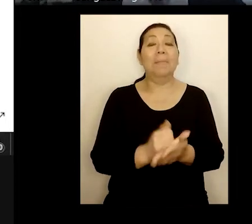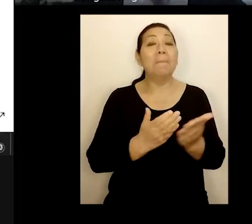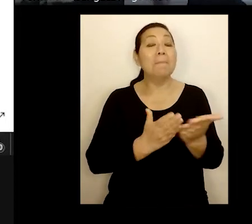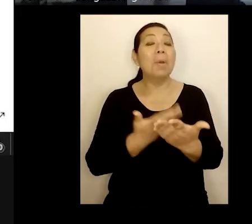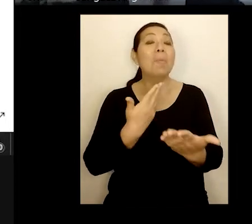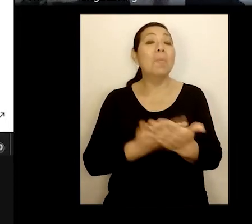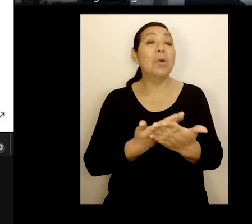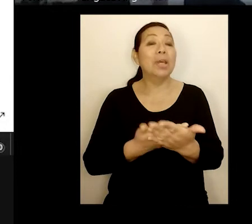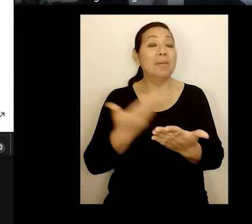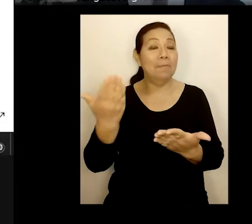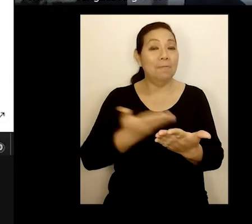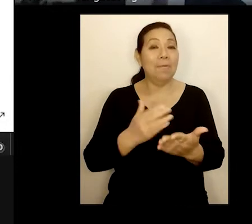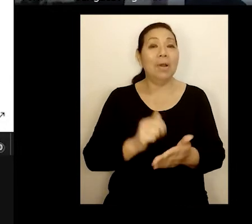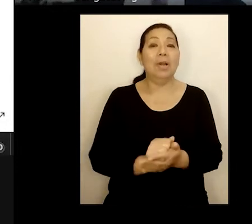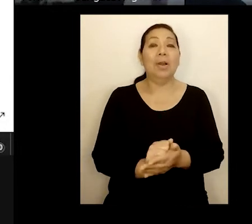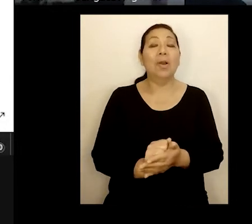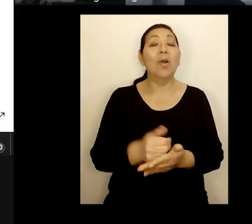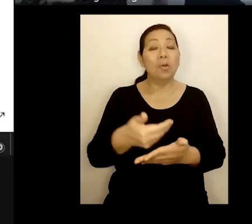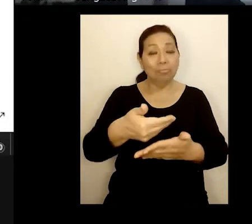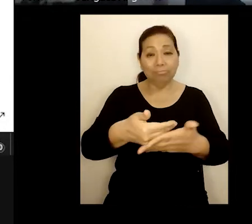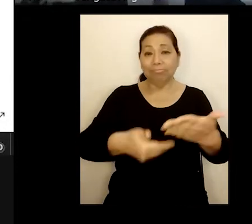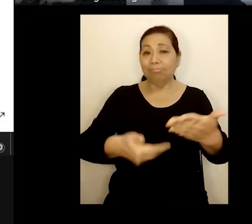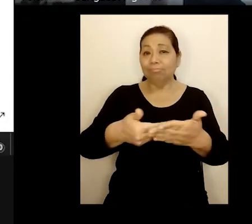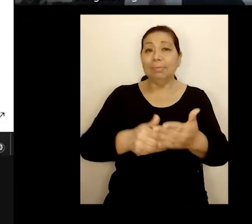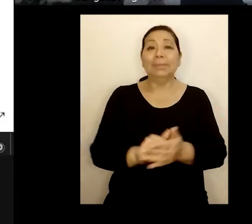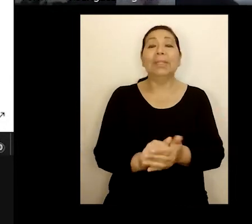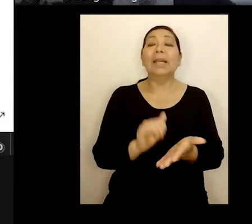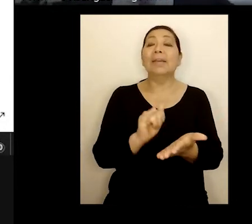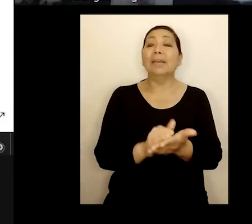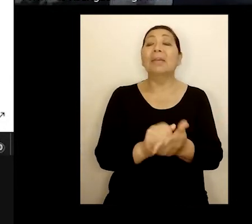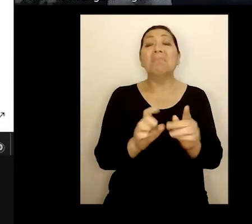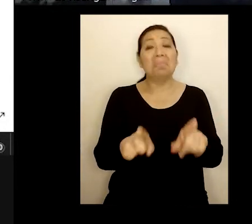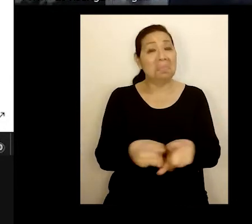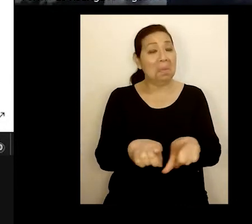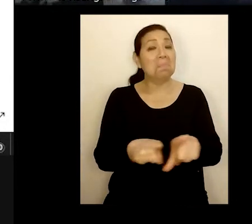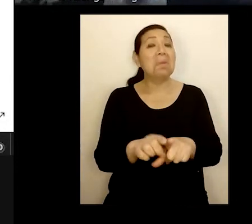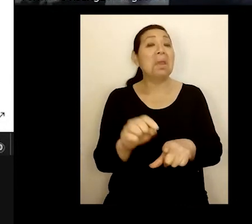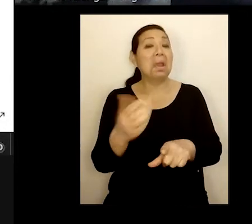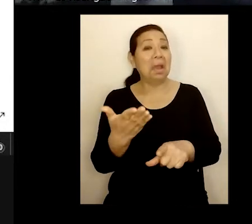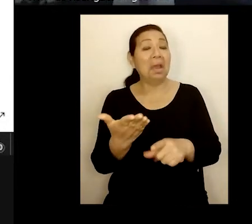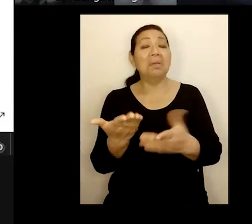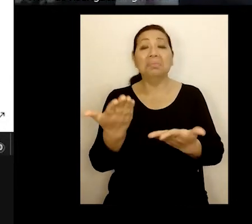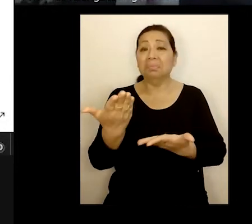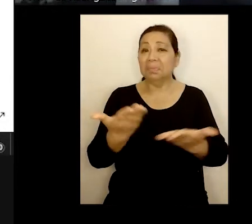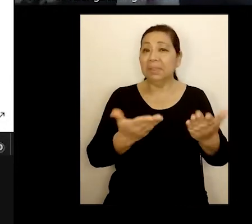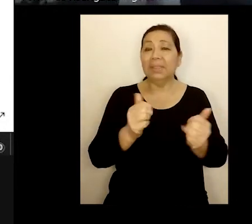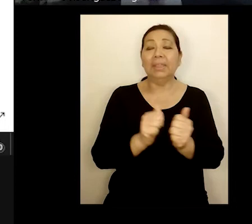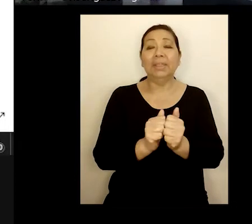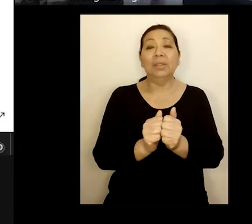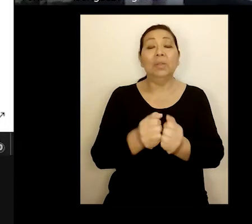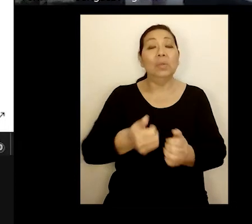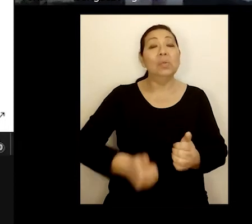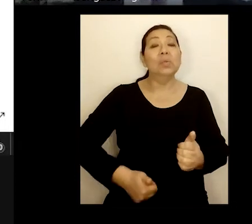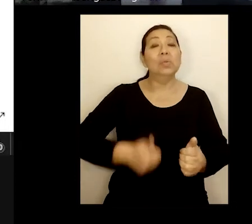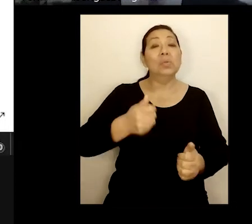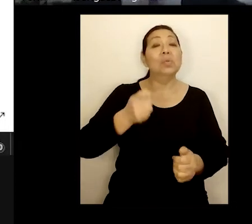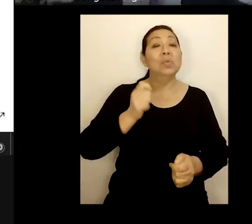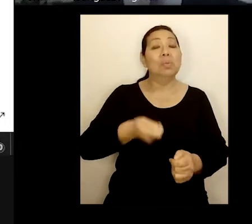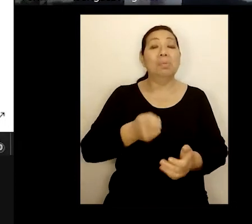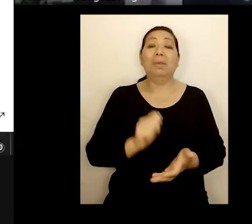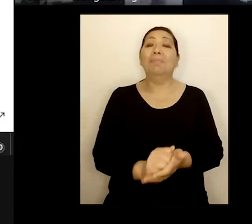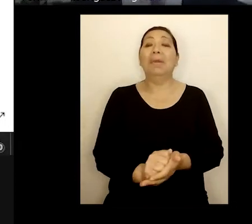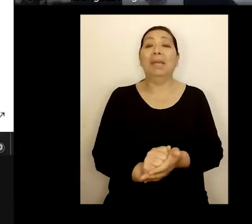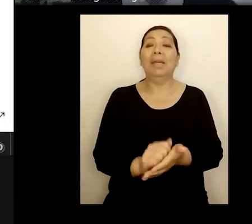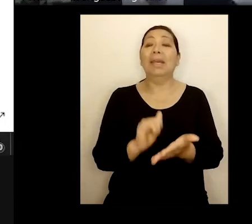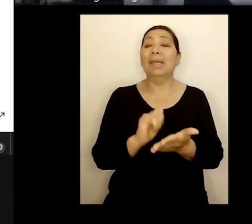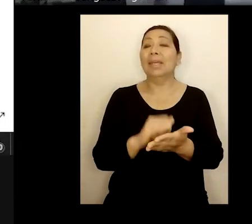medios probatorios de oficio, también hay 6 casaciones de la Corte Suprema que